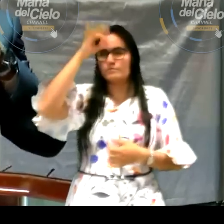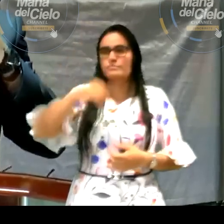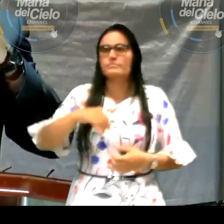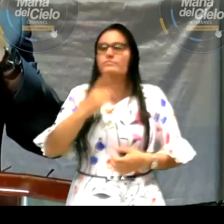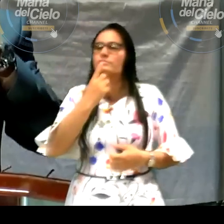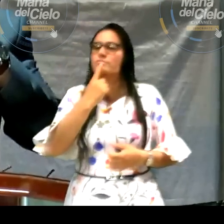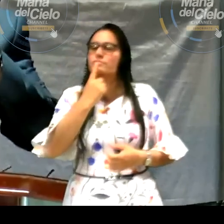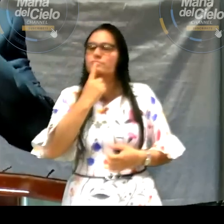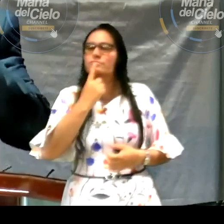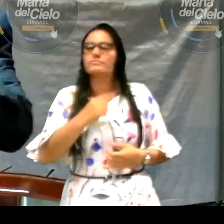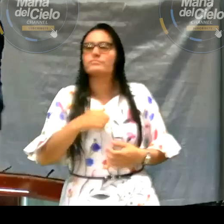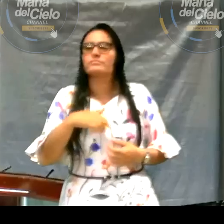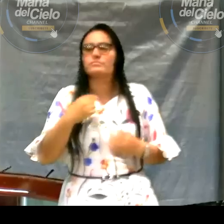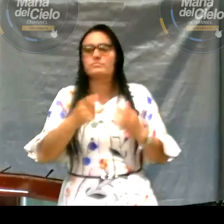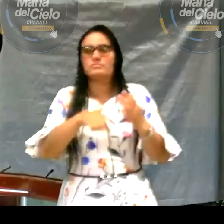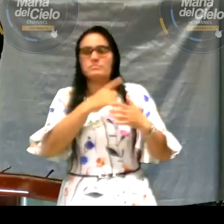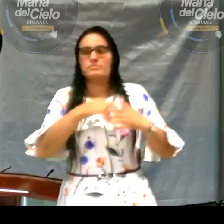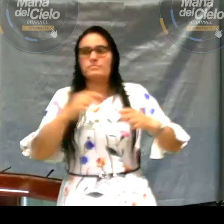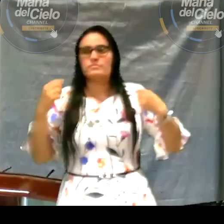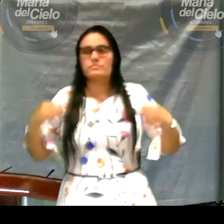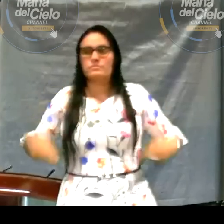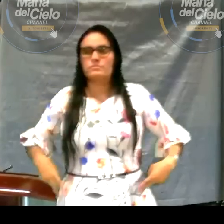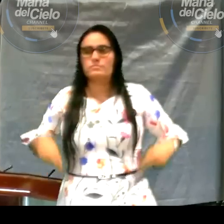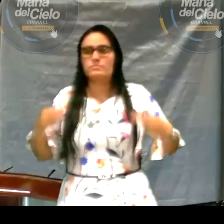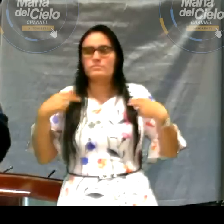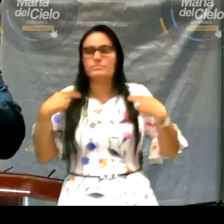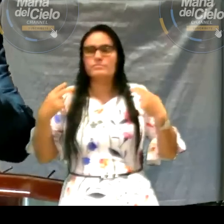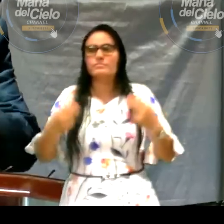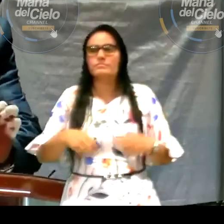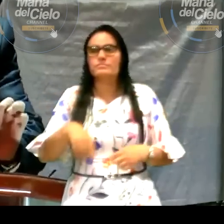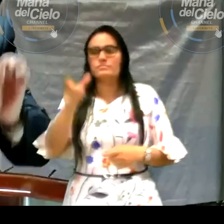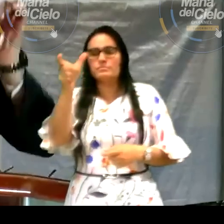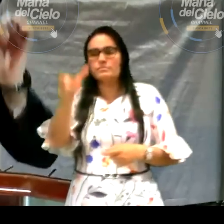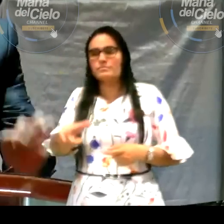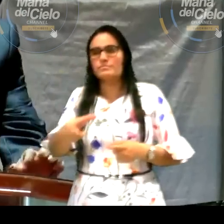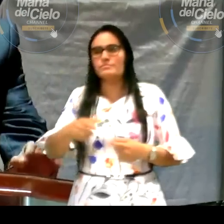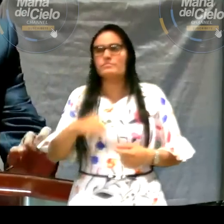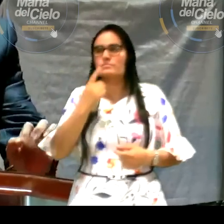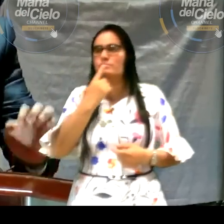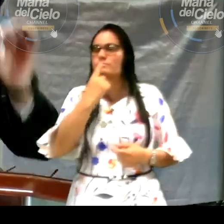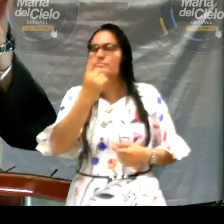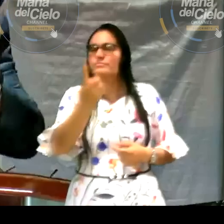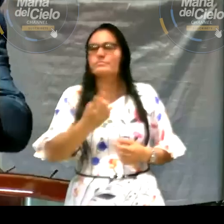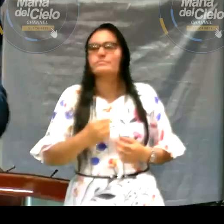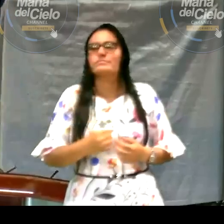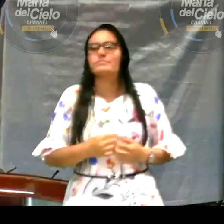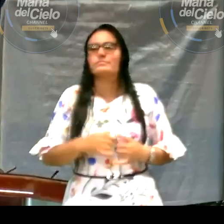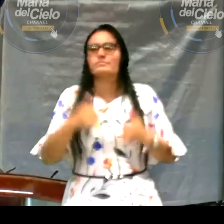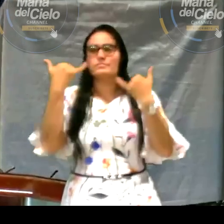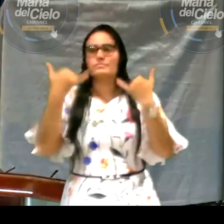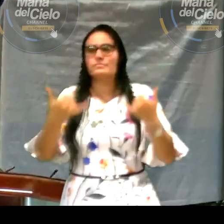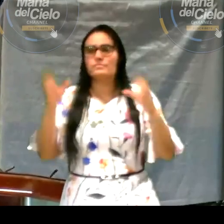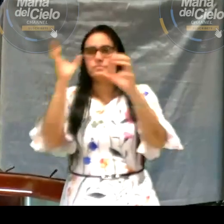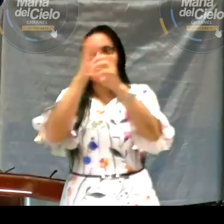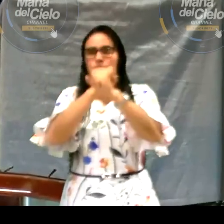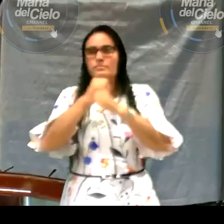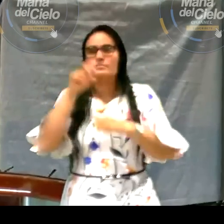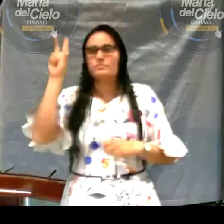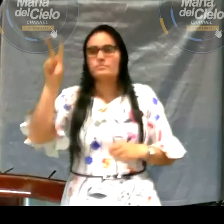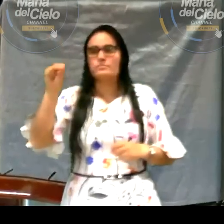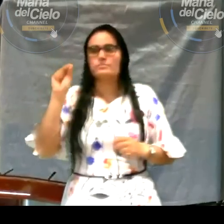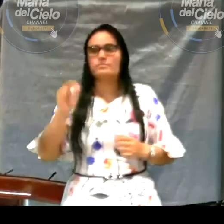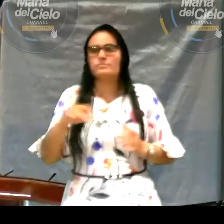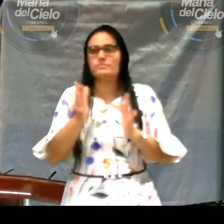la gente puede decir que con usted no va a pasar nada. Pero esta noche yo no le predico un Dios de mentira. Le predico